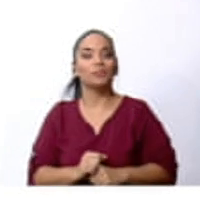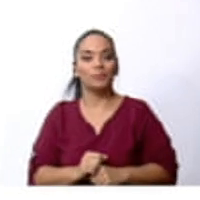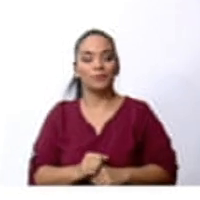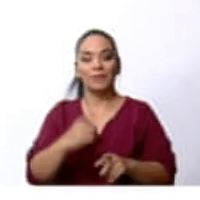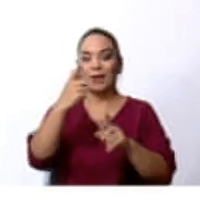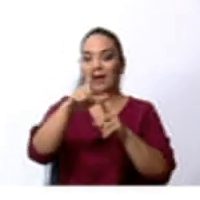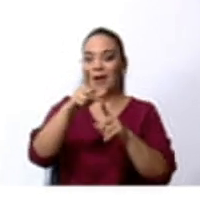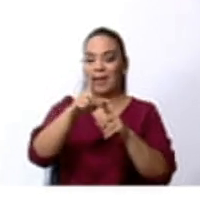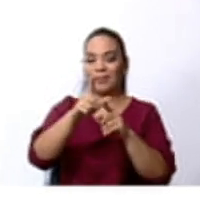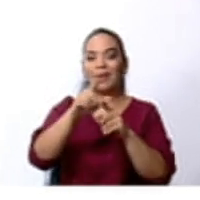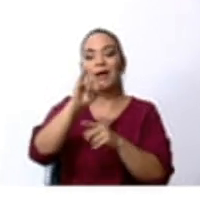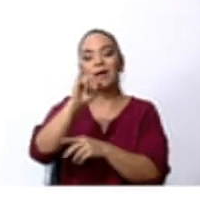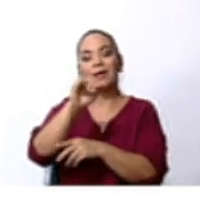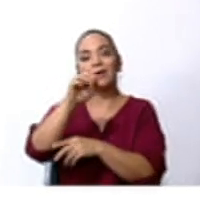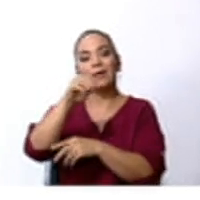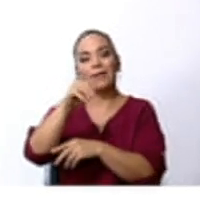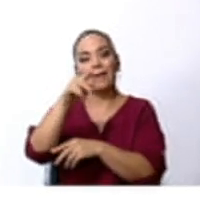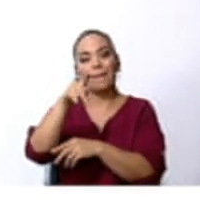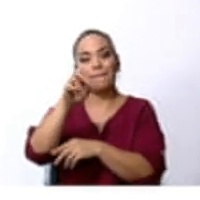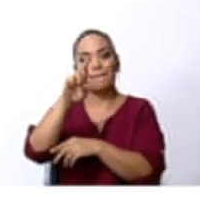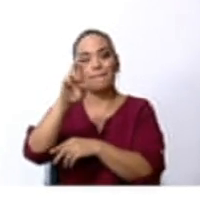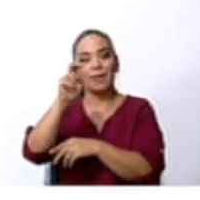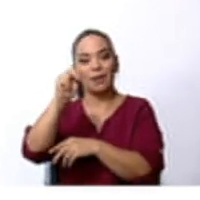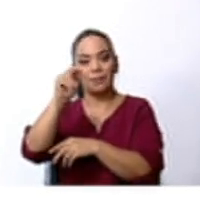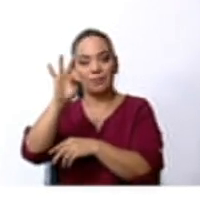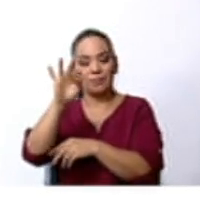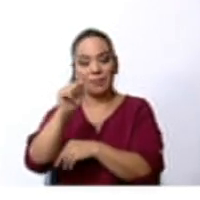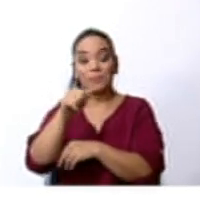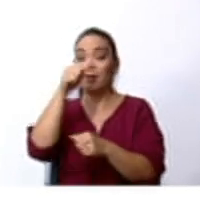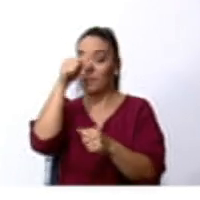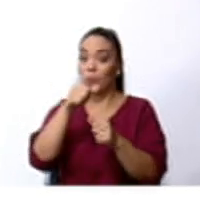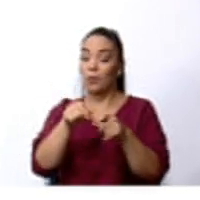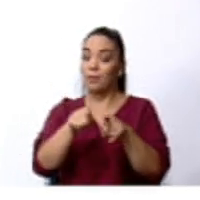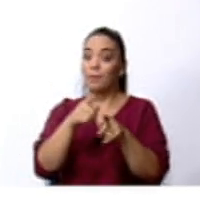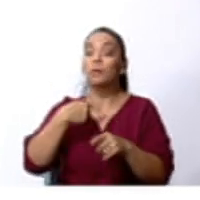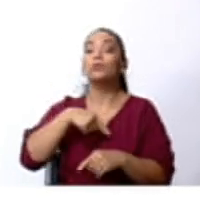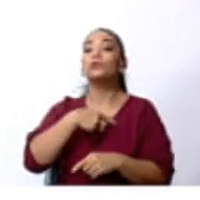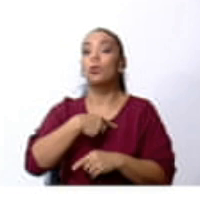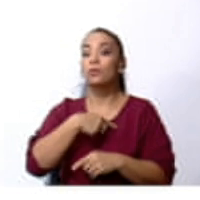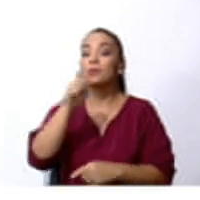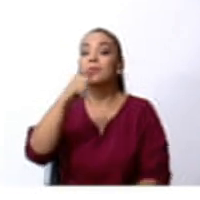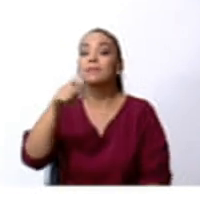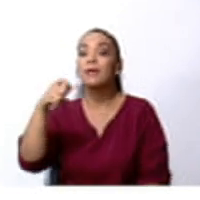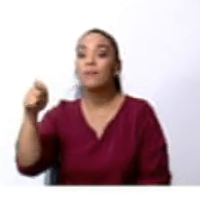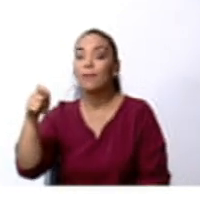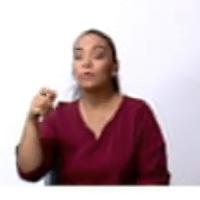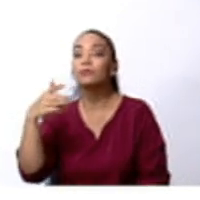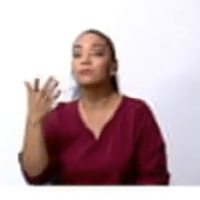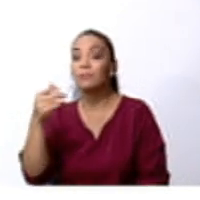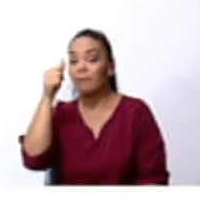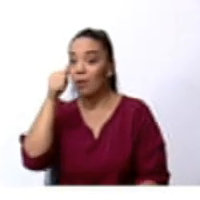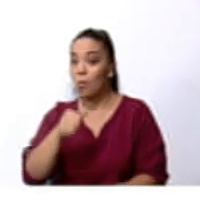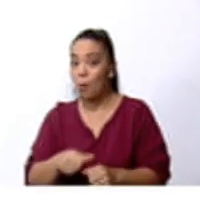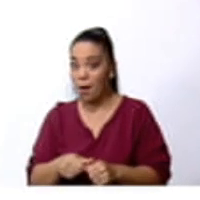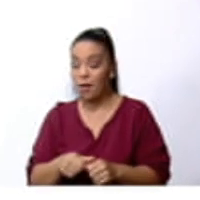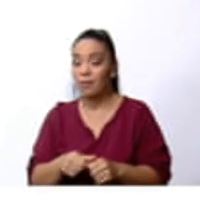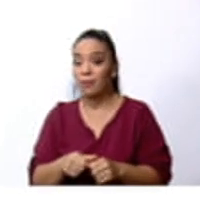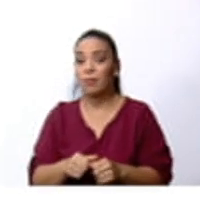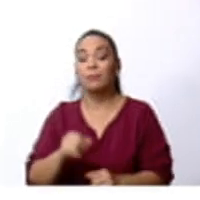letra imprenta. También recordar que nosotros escribimos de izquierda a